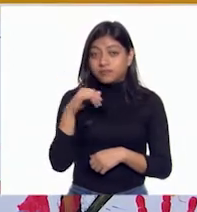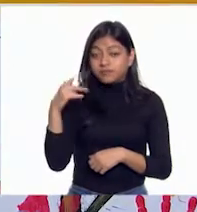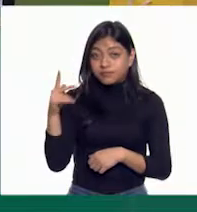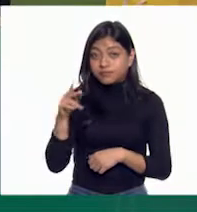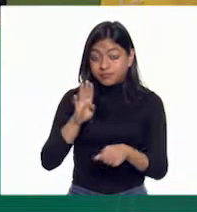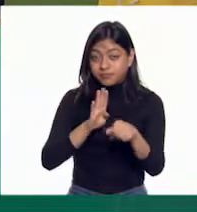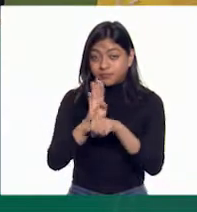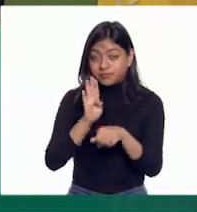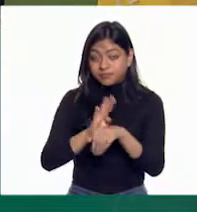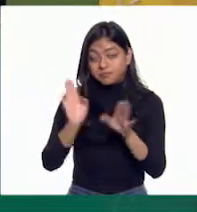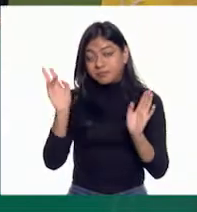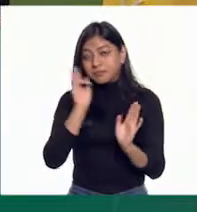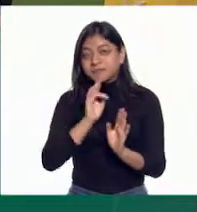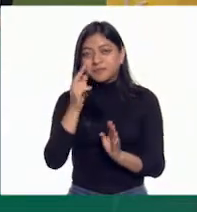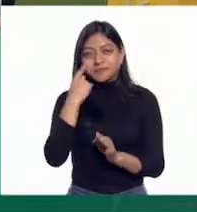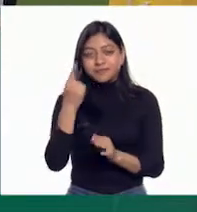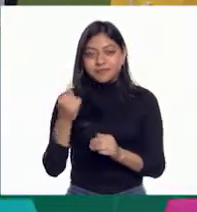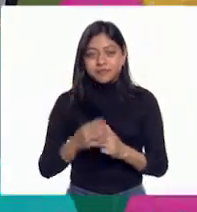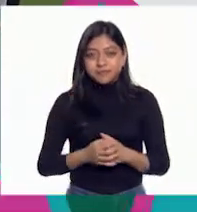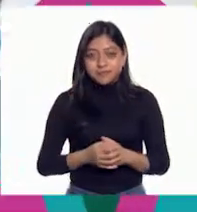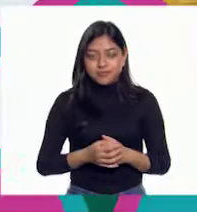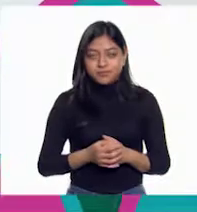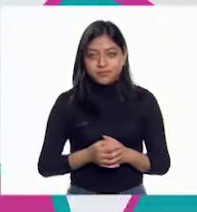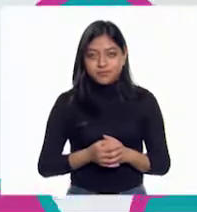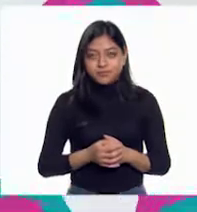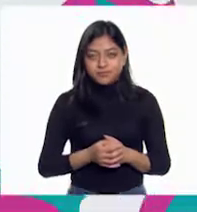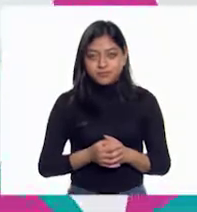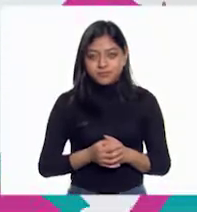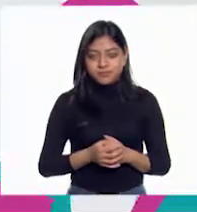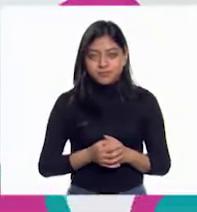verlo y lo descubrimos? Sí. Vamos a ver. A ver.